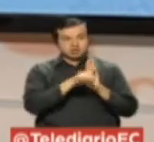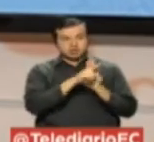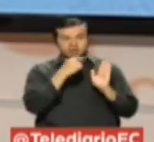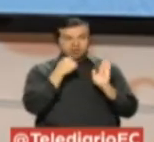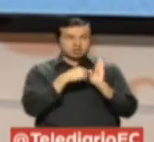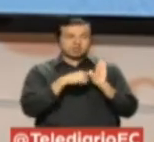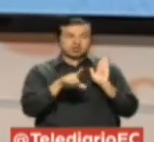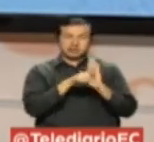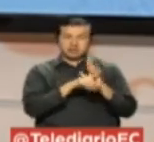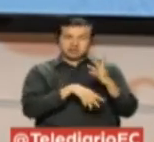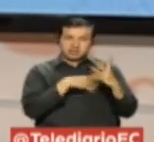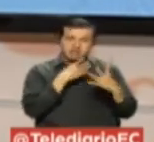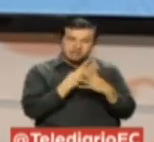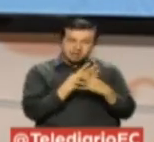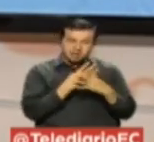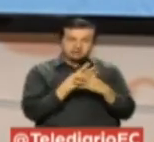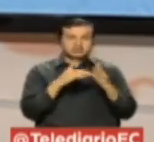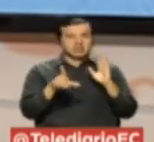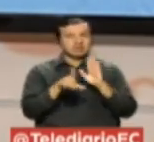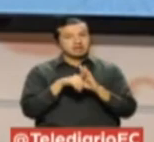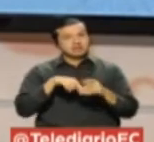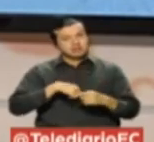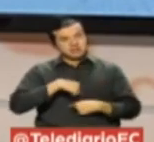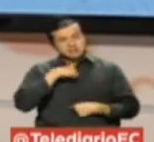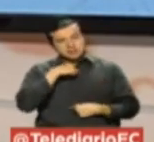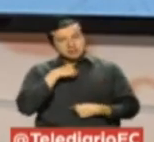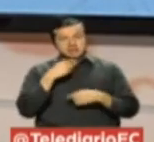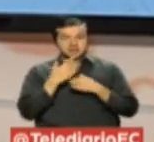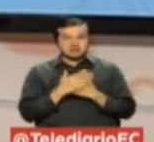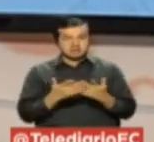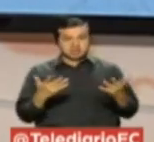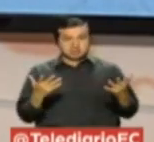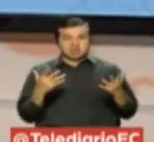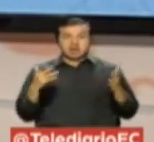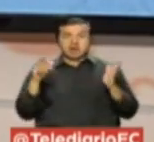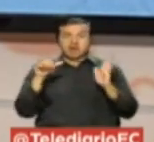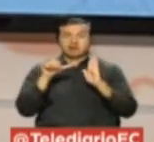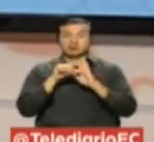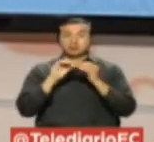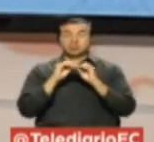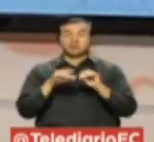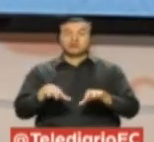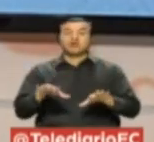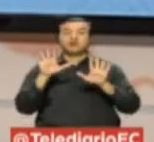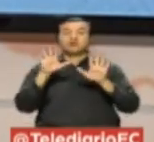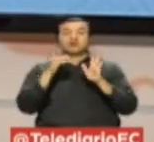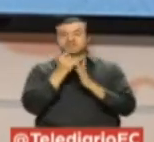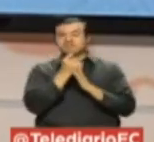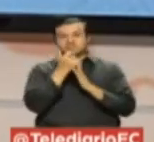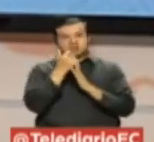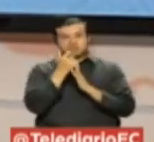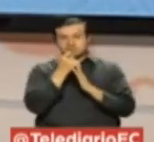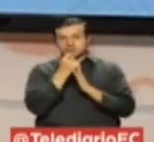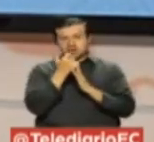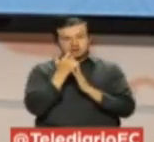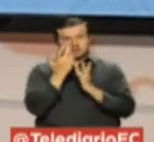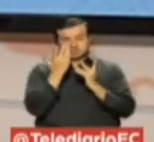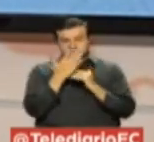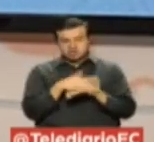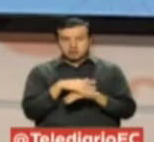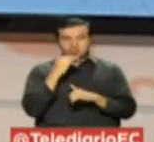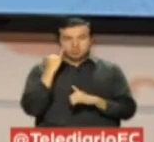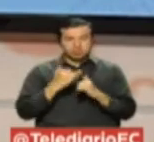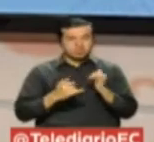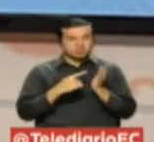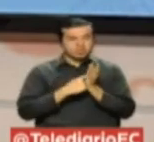decir el con el código integral penal el código civil en este artículo 10 se ha eliminado prácticamente en esta última